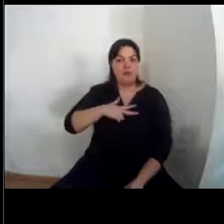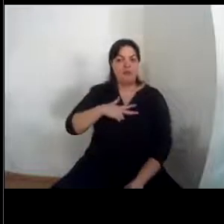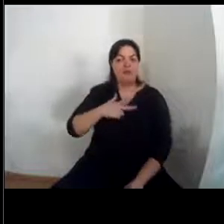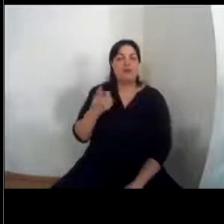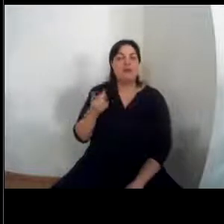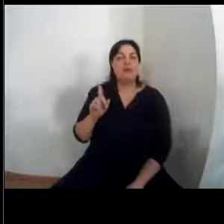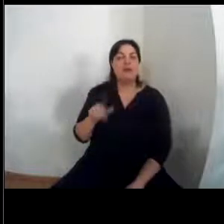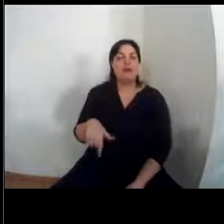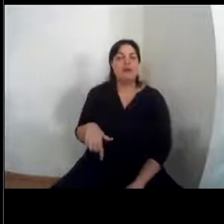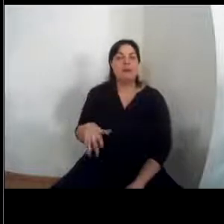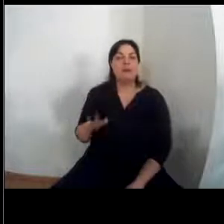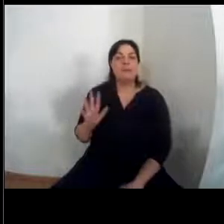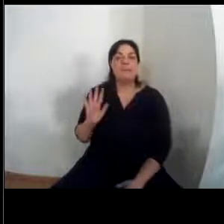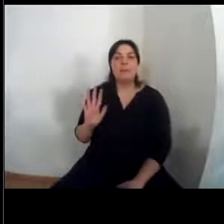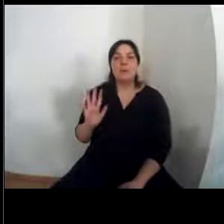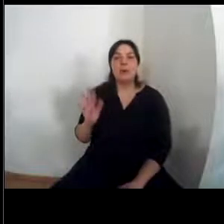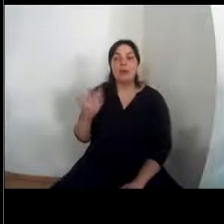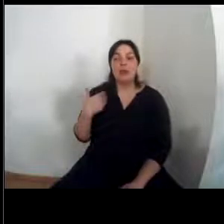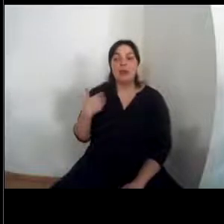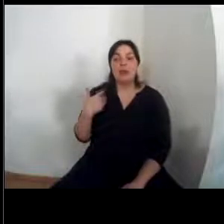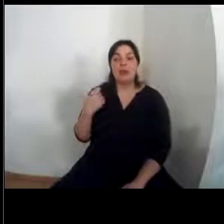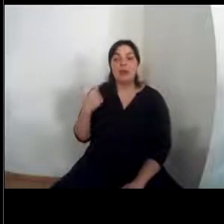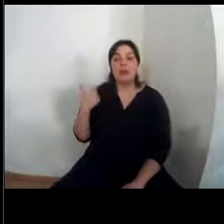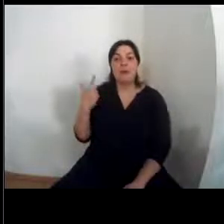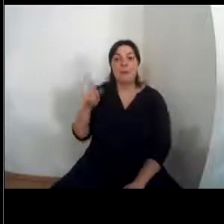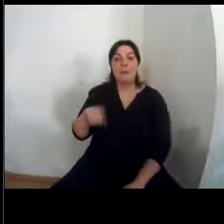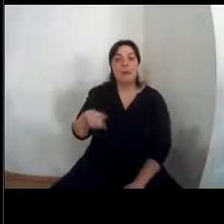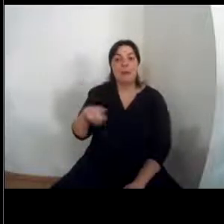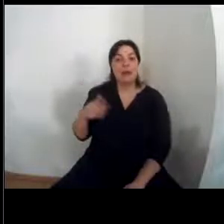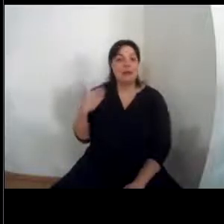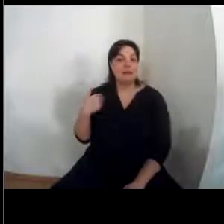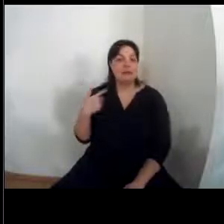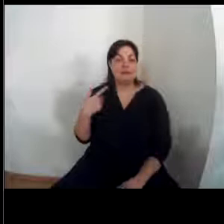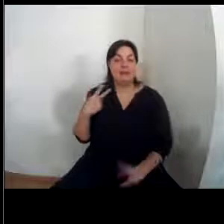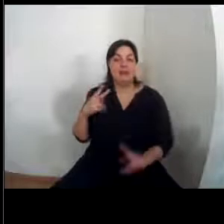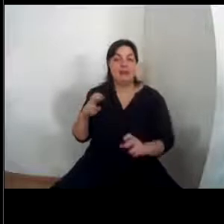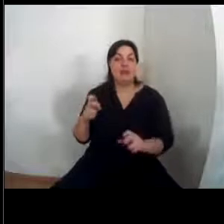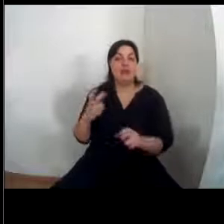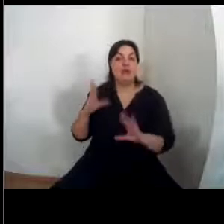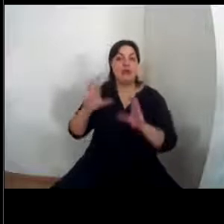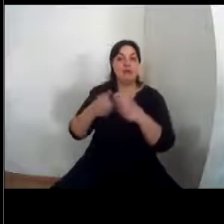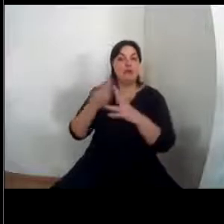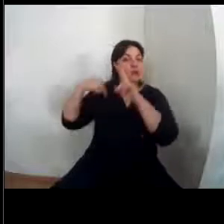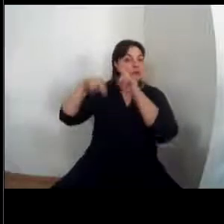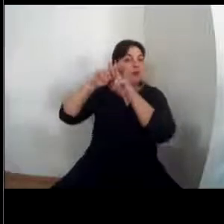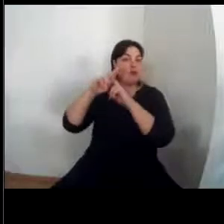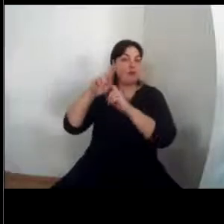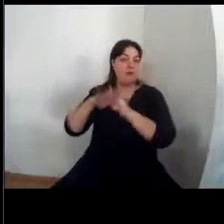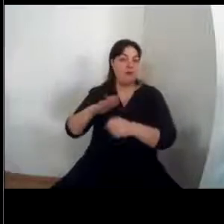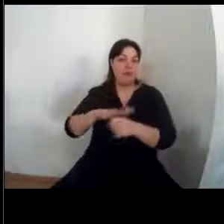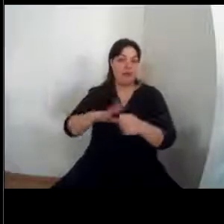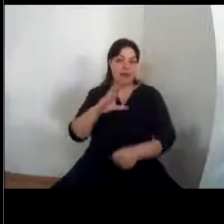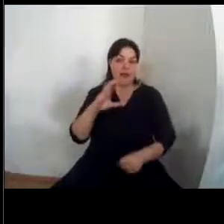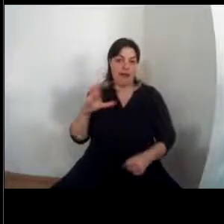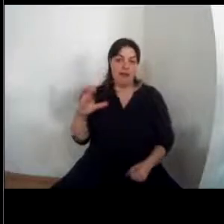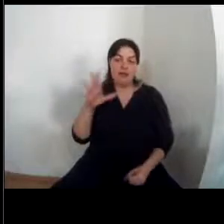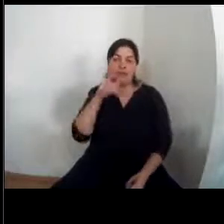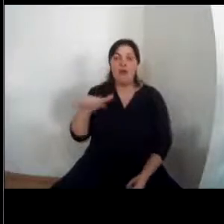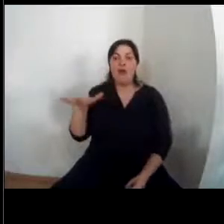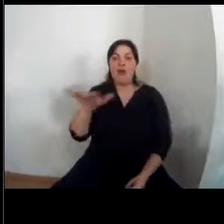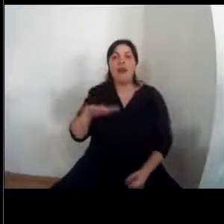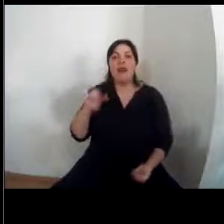bien desde hace unos meses me incorporé al equipo de Diputación Provincial de Cáceres en el área de reto demográfico